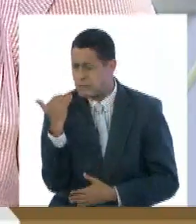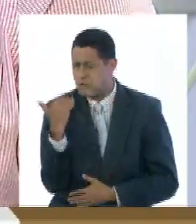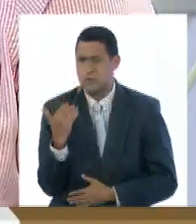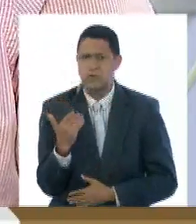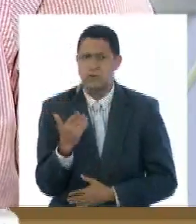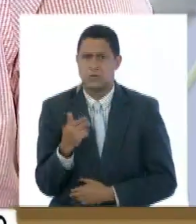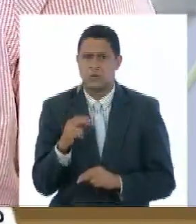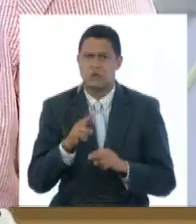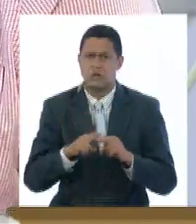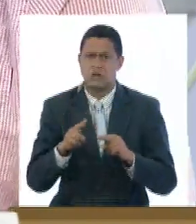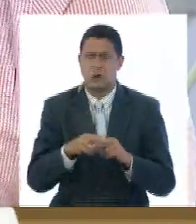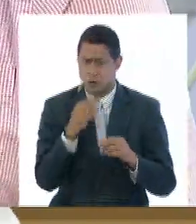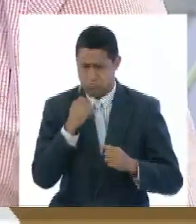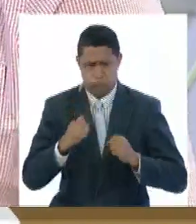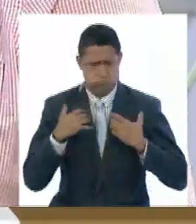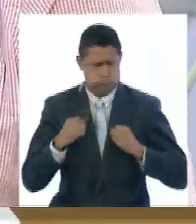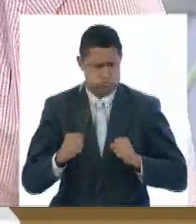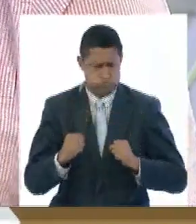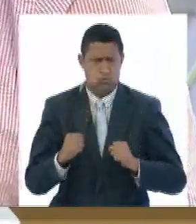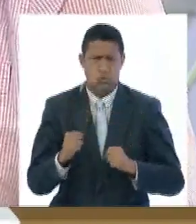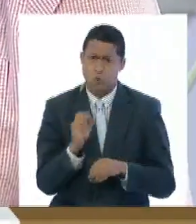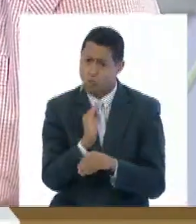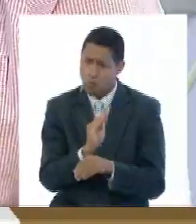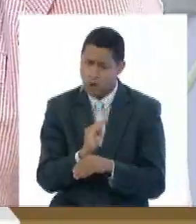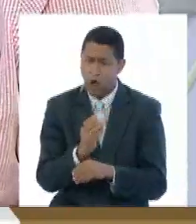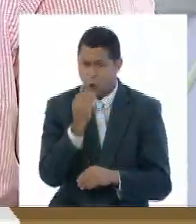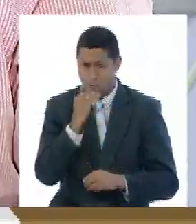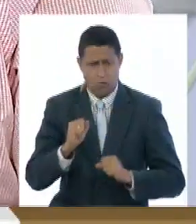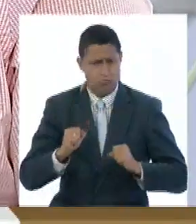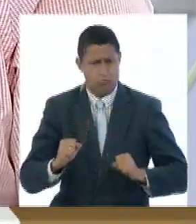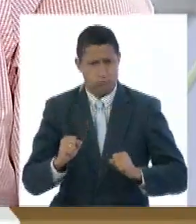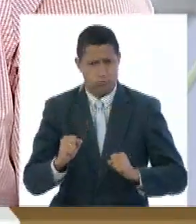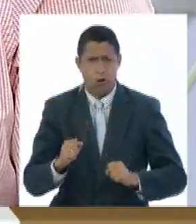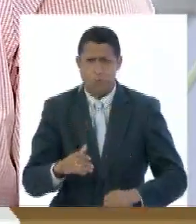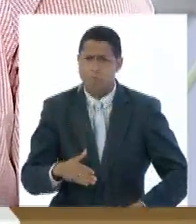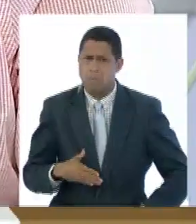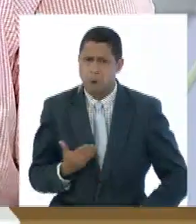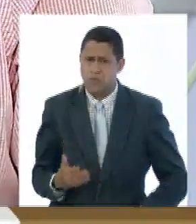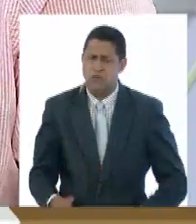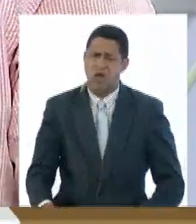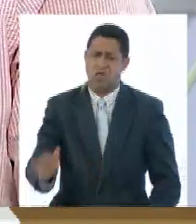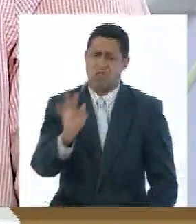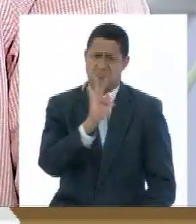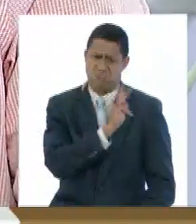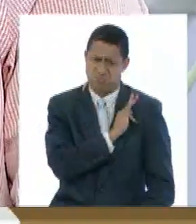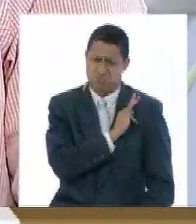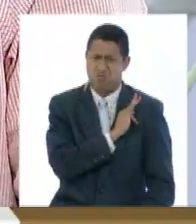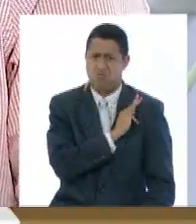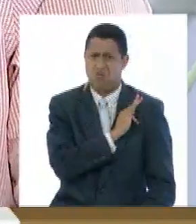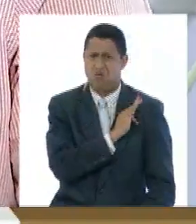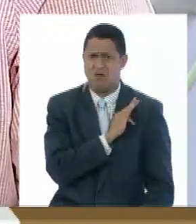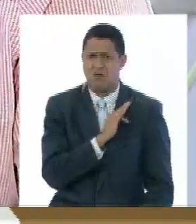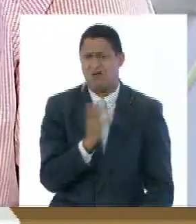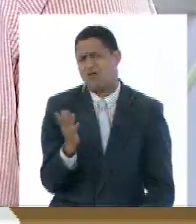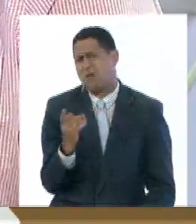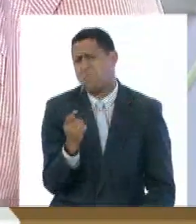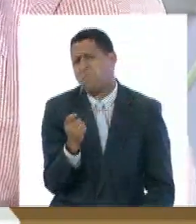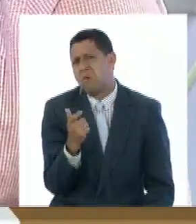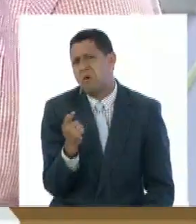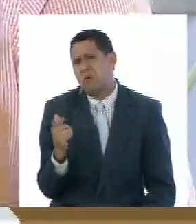de niñitos bien nutridos, bien cuidados, bien alimentados, donde las posibilidades de infección o de transmisión eran realmente